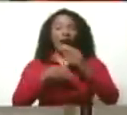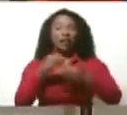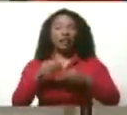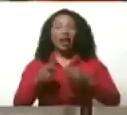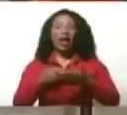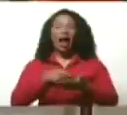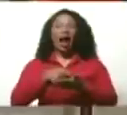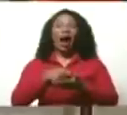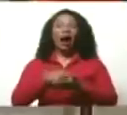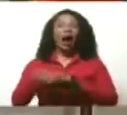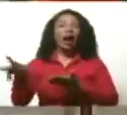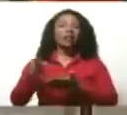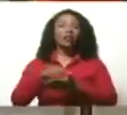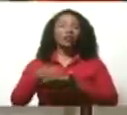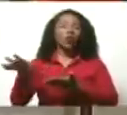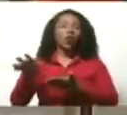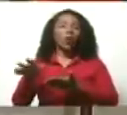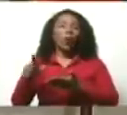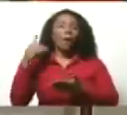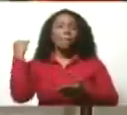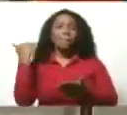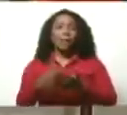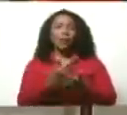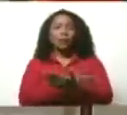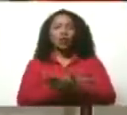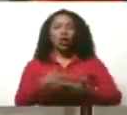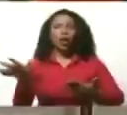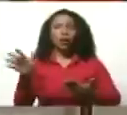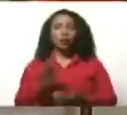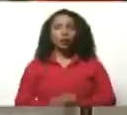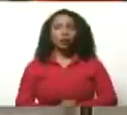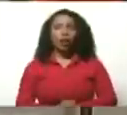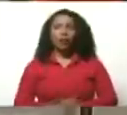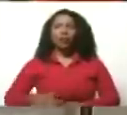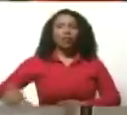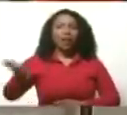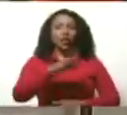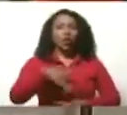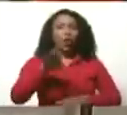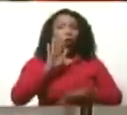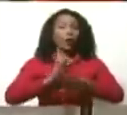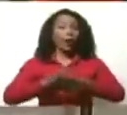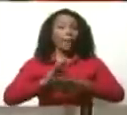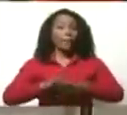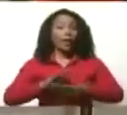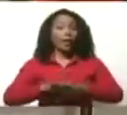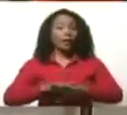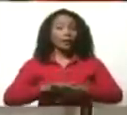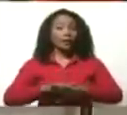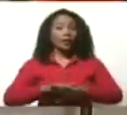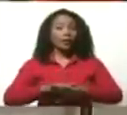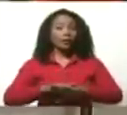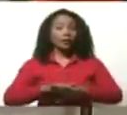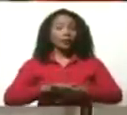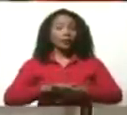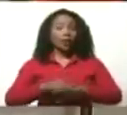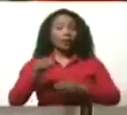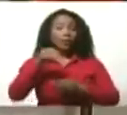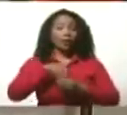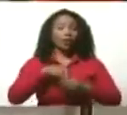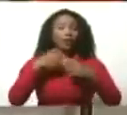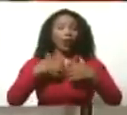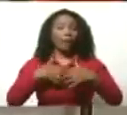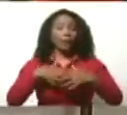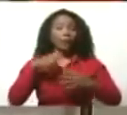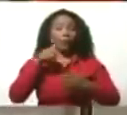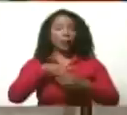gastos mil millonarios de todo lo que implique la ocupación, no